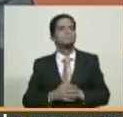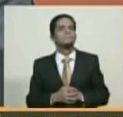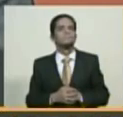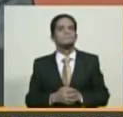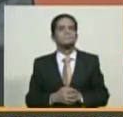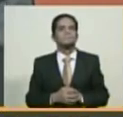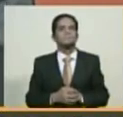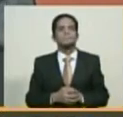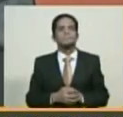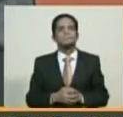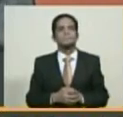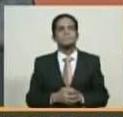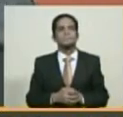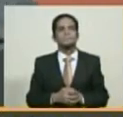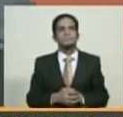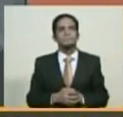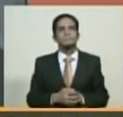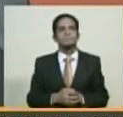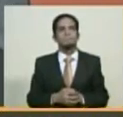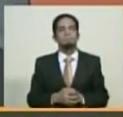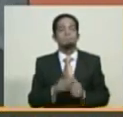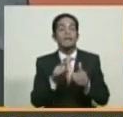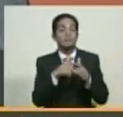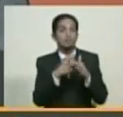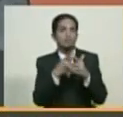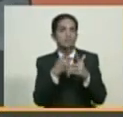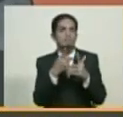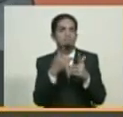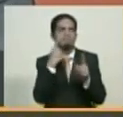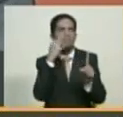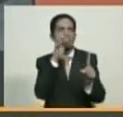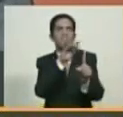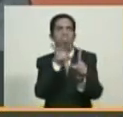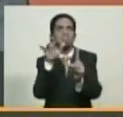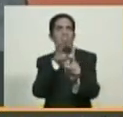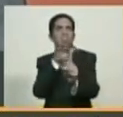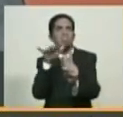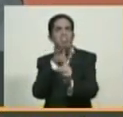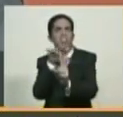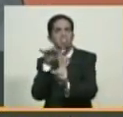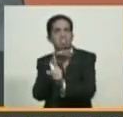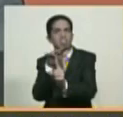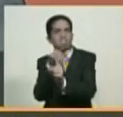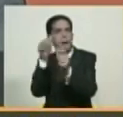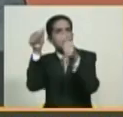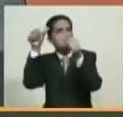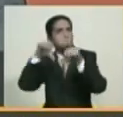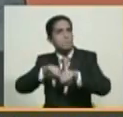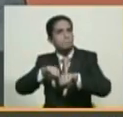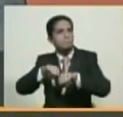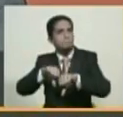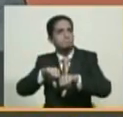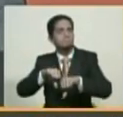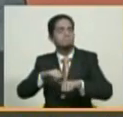Se derrumba el castillo de naipes de la fake news de la supuesta crisis humanitaria.